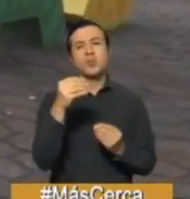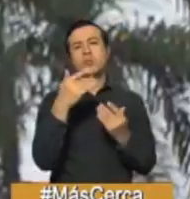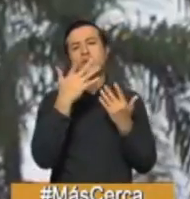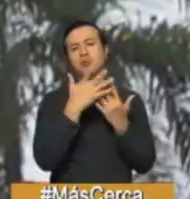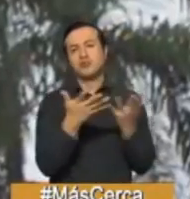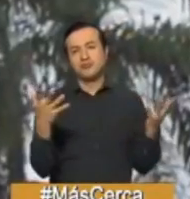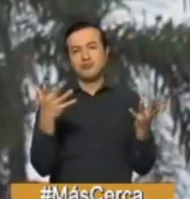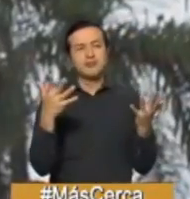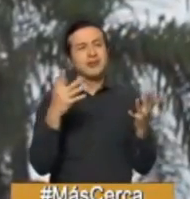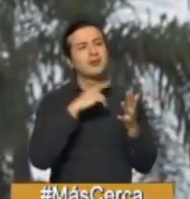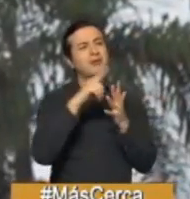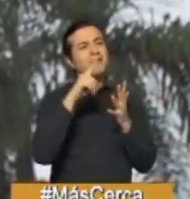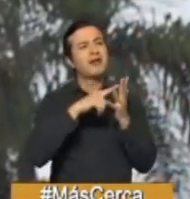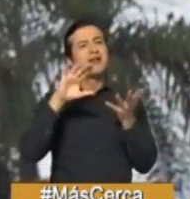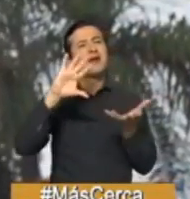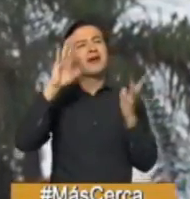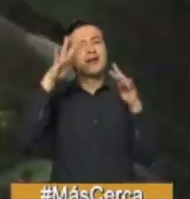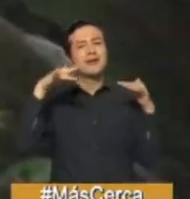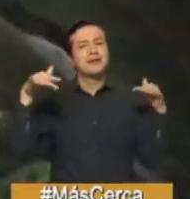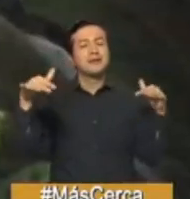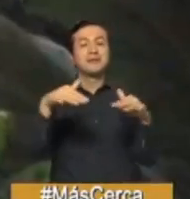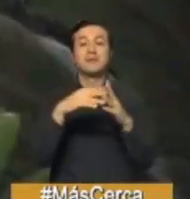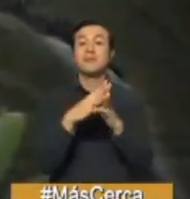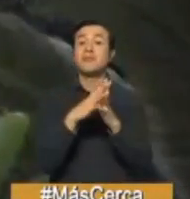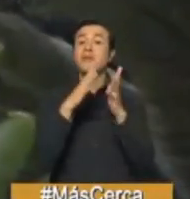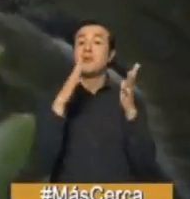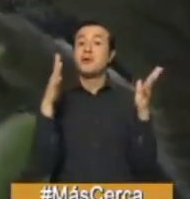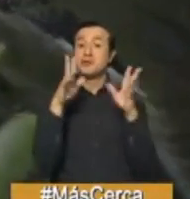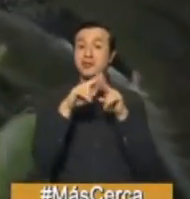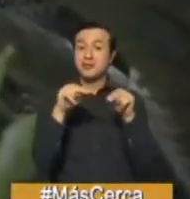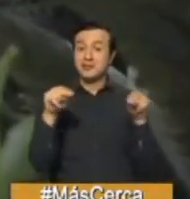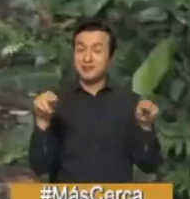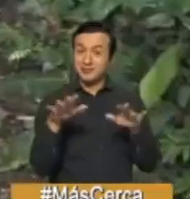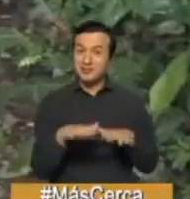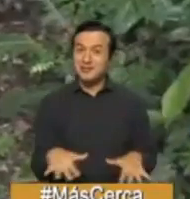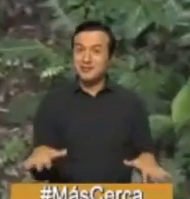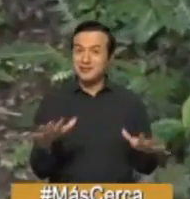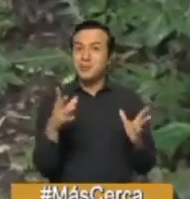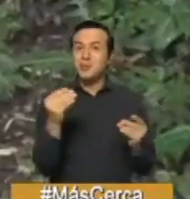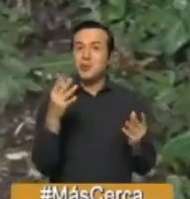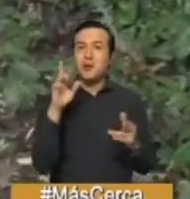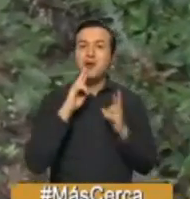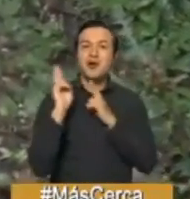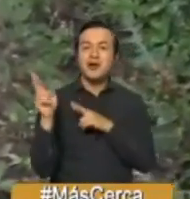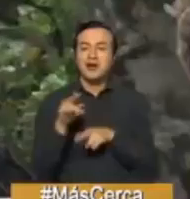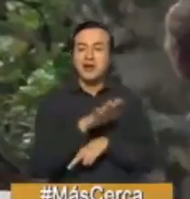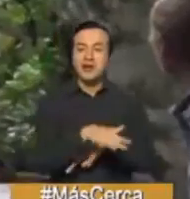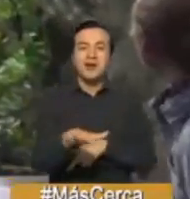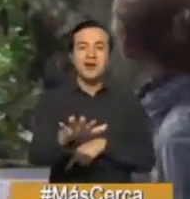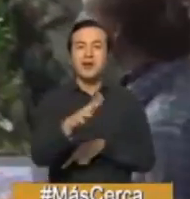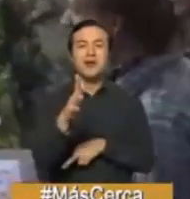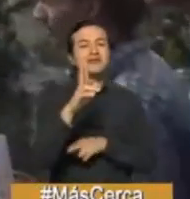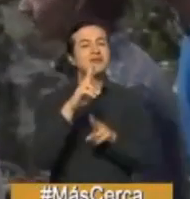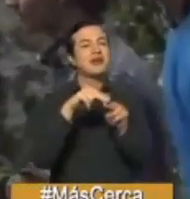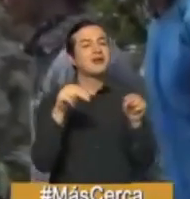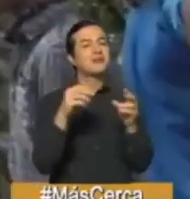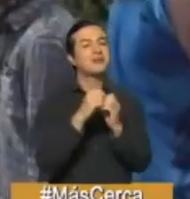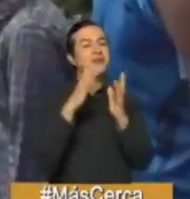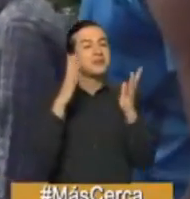de climas. Es una fuente mágica de naturaleza, rodeada de ríos y vertientes